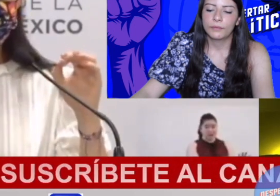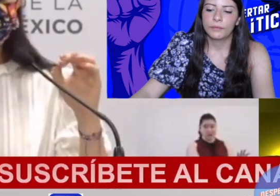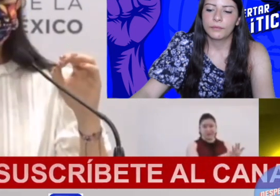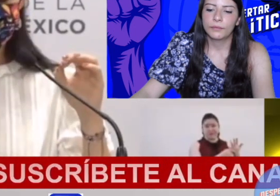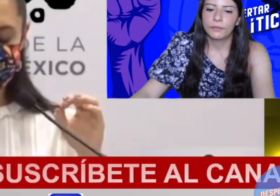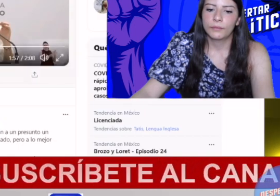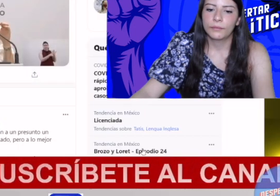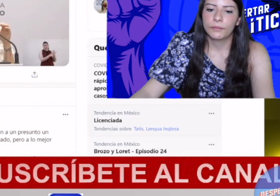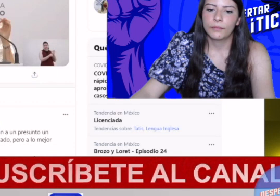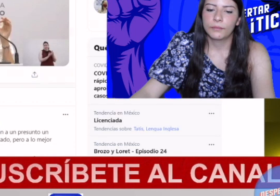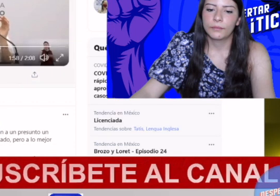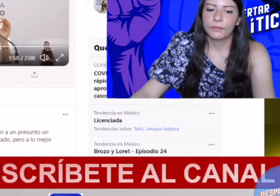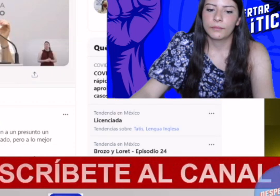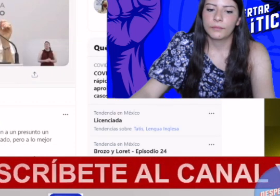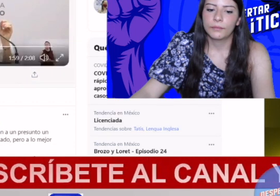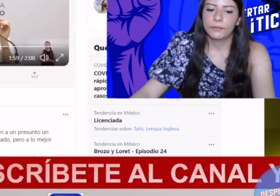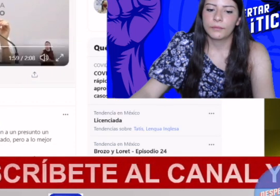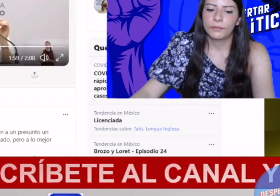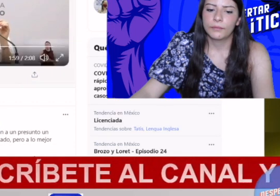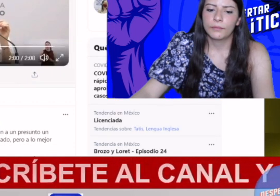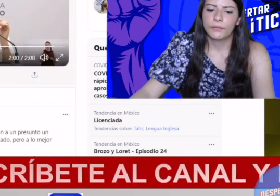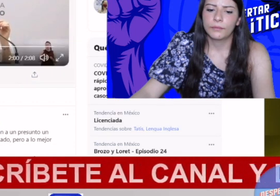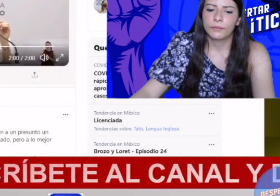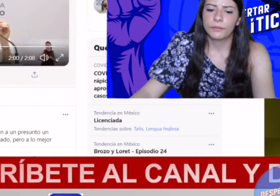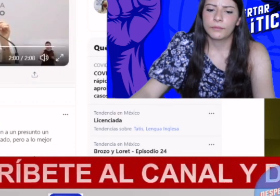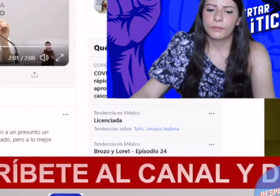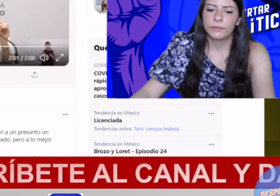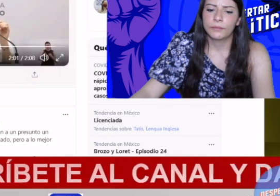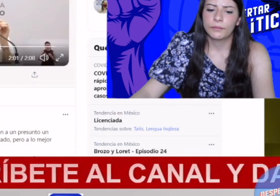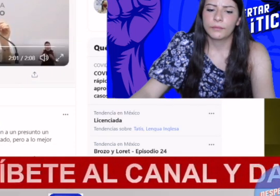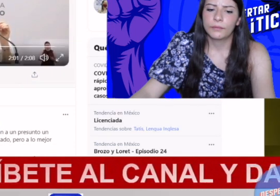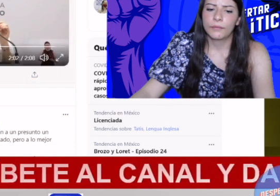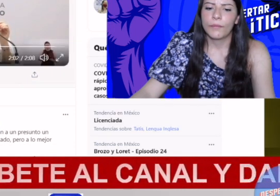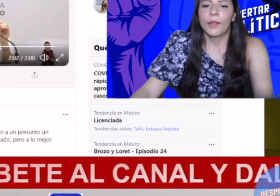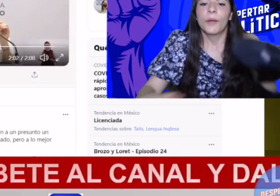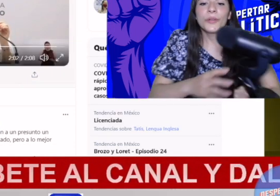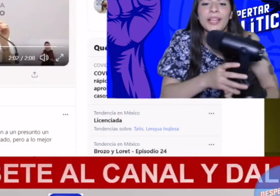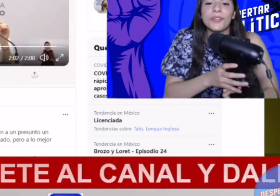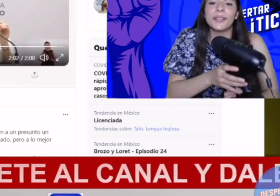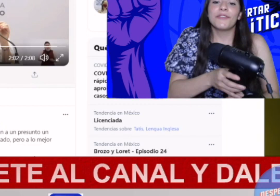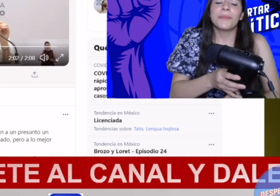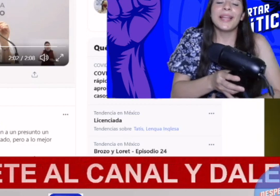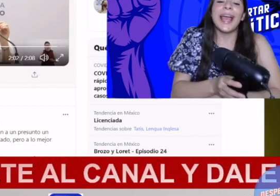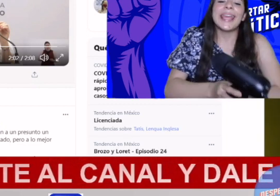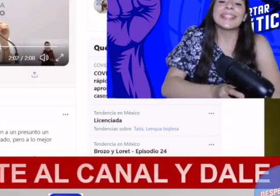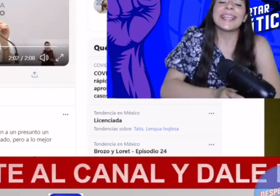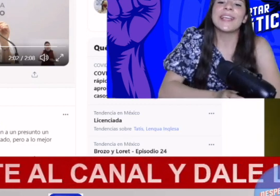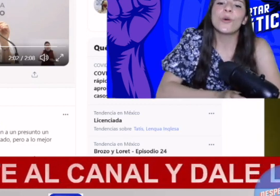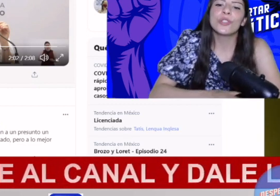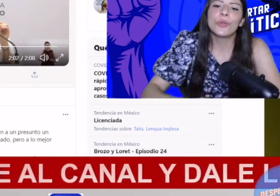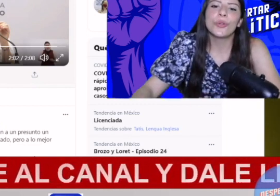dice que la resolución del Instituto Nacional Electoral... Pues ahí lo tienen, familia,